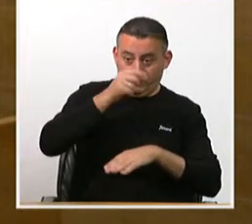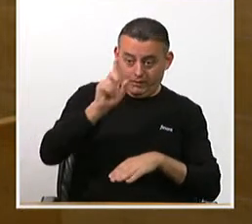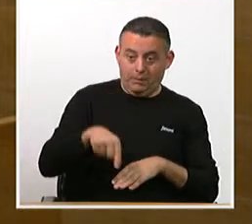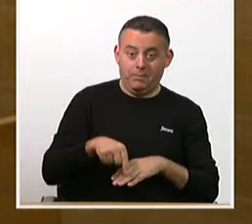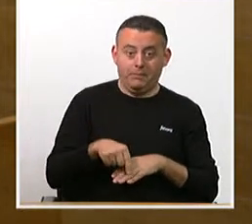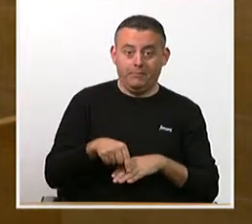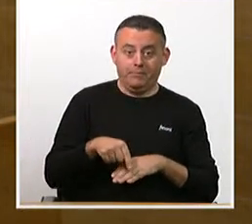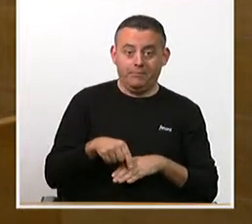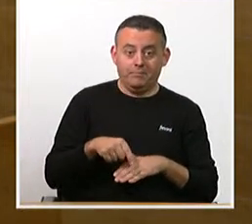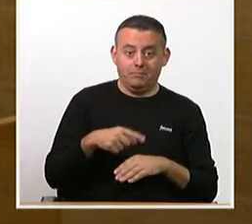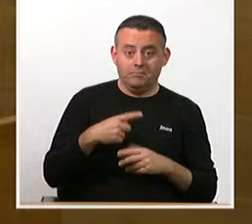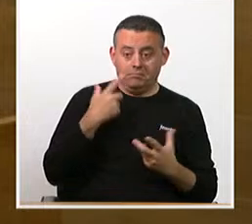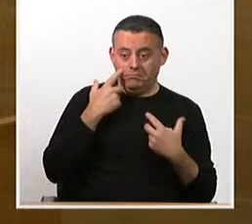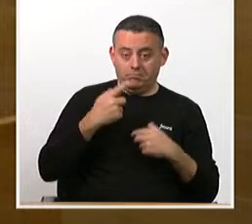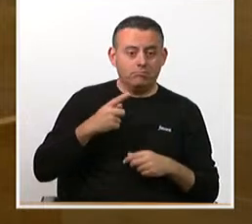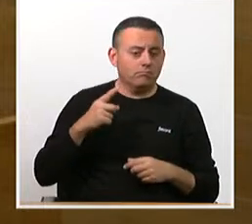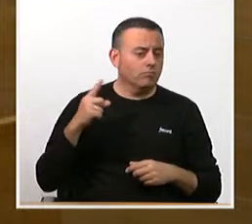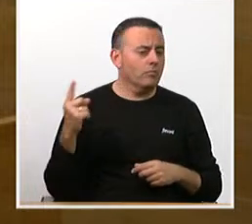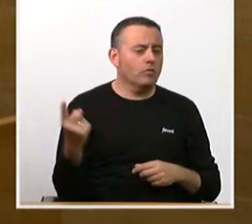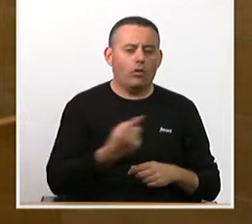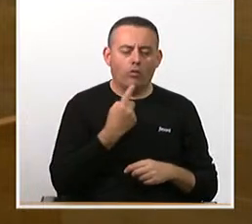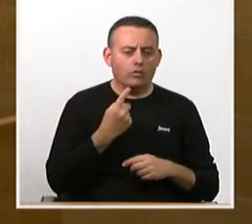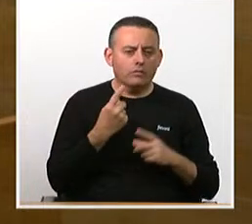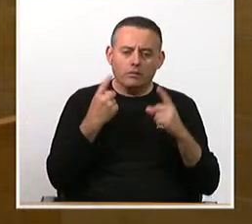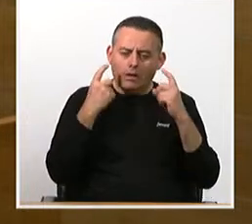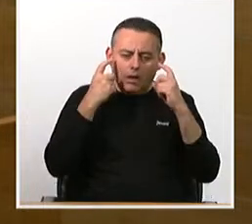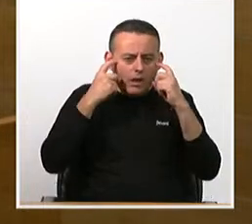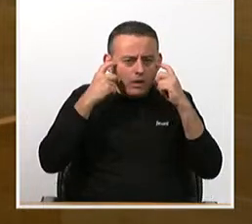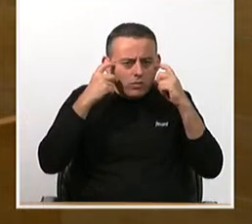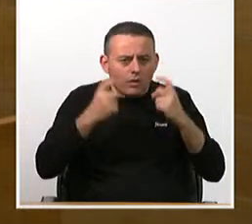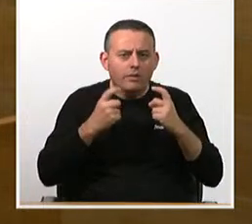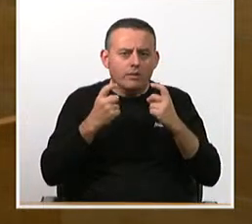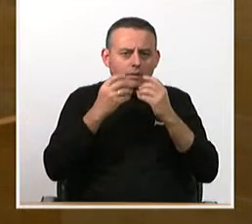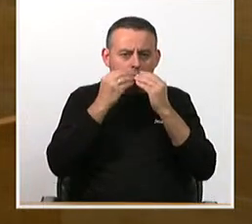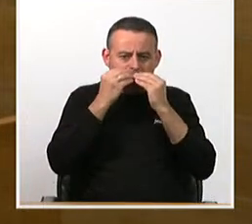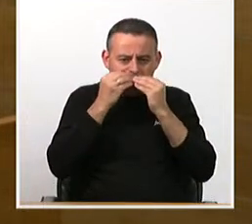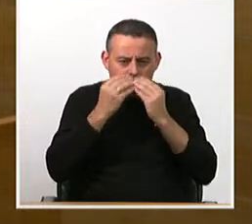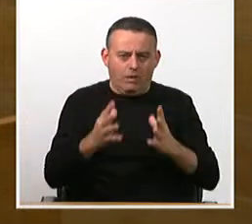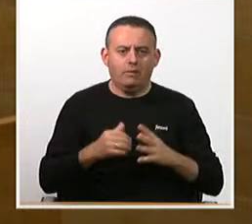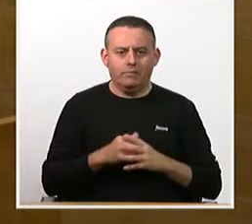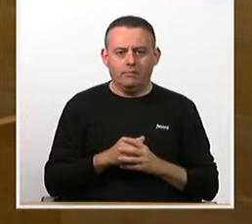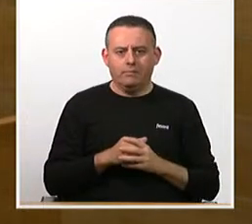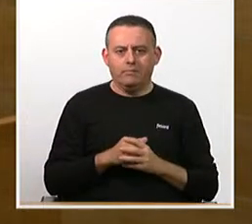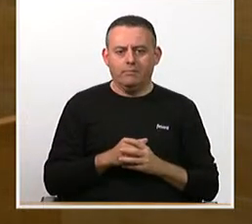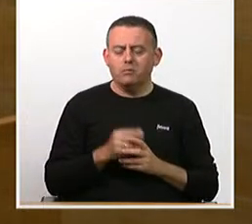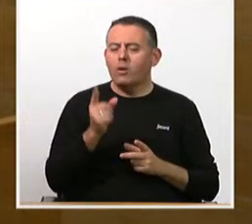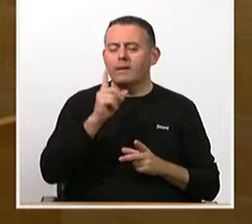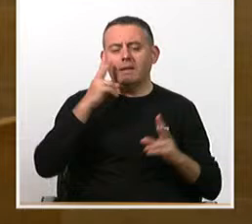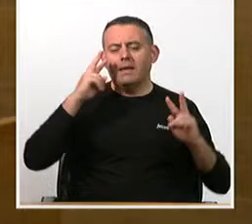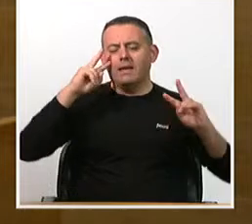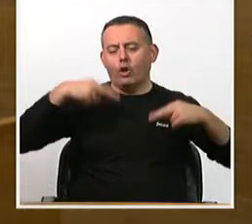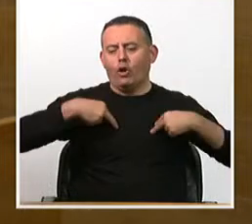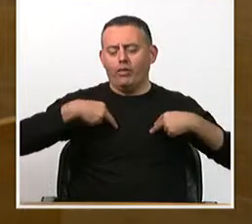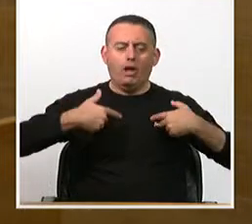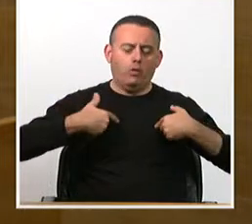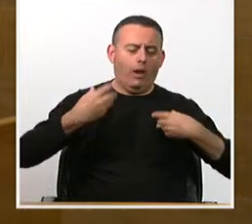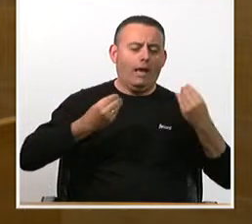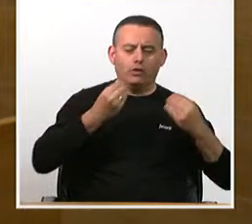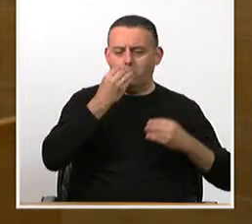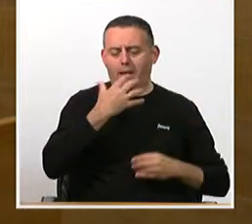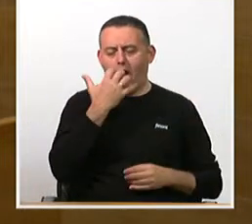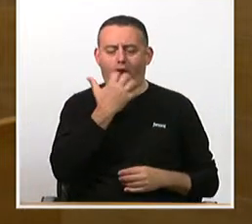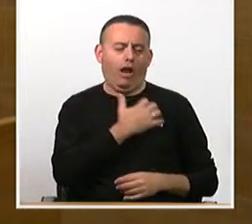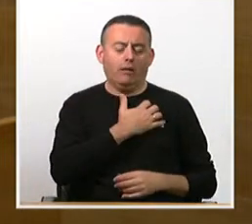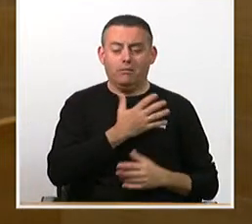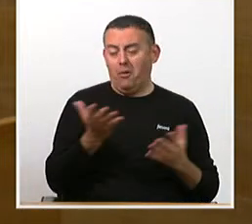creo que todos hemos puesto lo mejor de nosotros mismos reconocido por nosotros mismos no estamos aquí para reconocer eso porque lo importante son otros Pero es verdad que